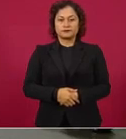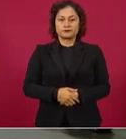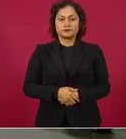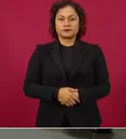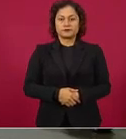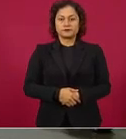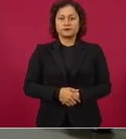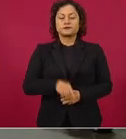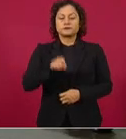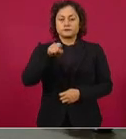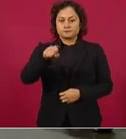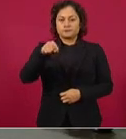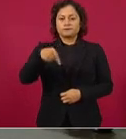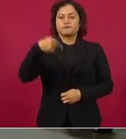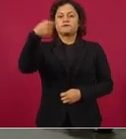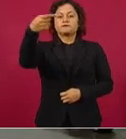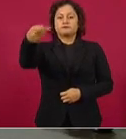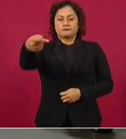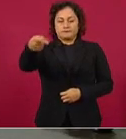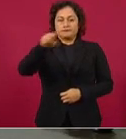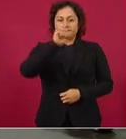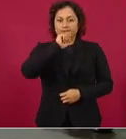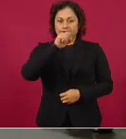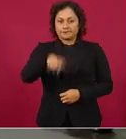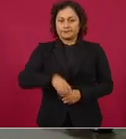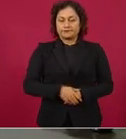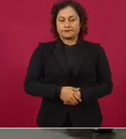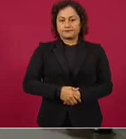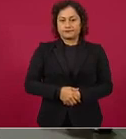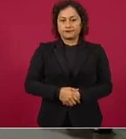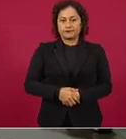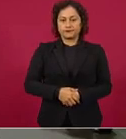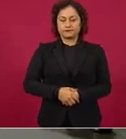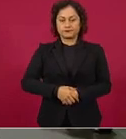atrás, allá, aquella compañera de amarillo, porque…